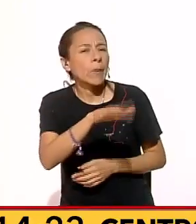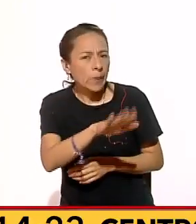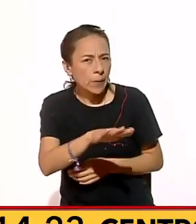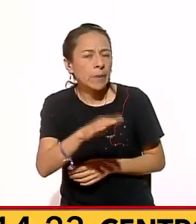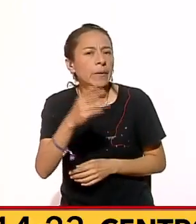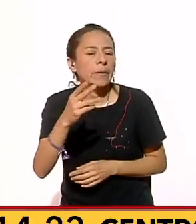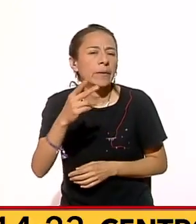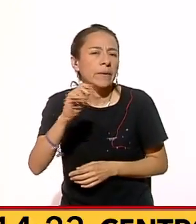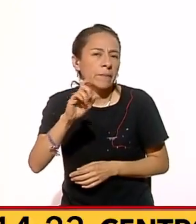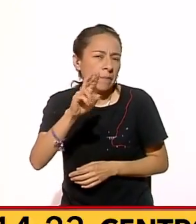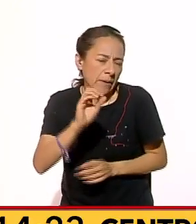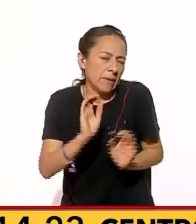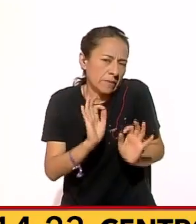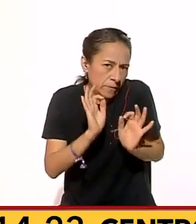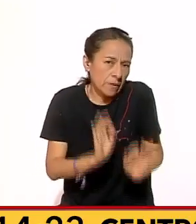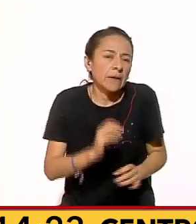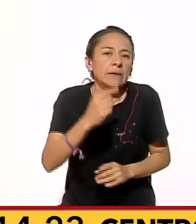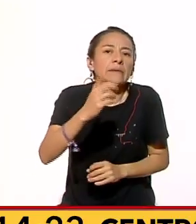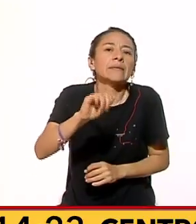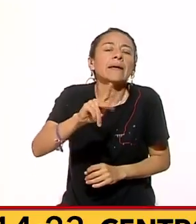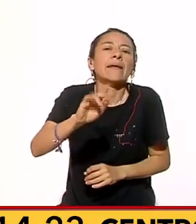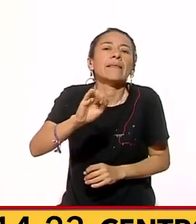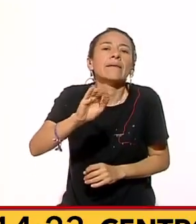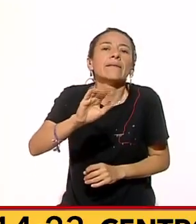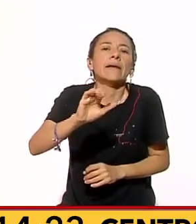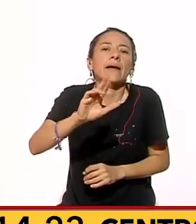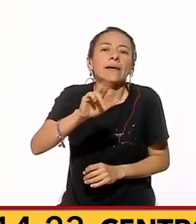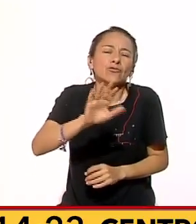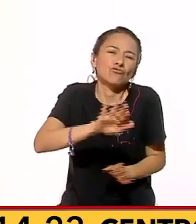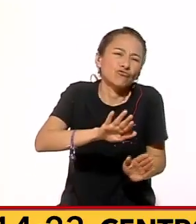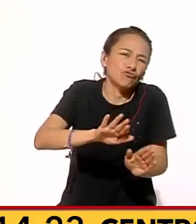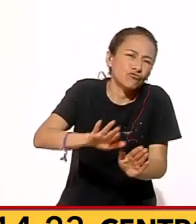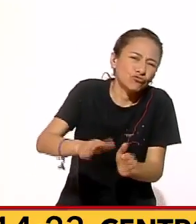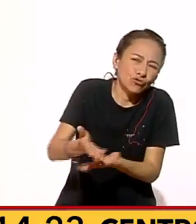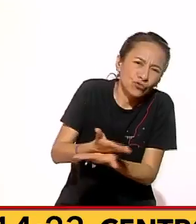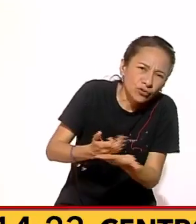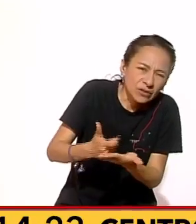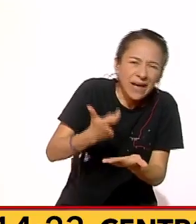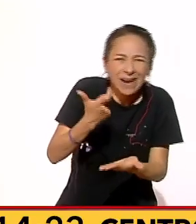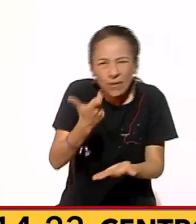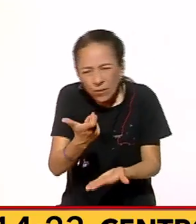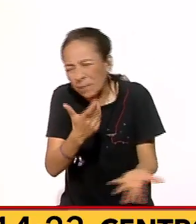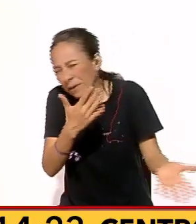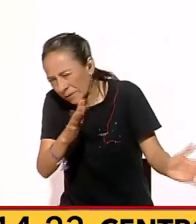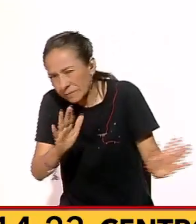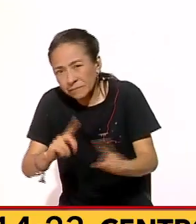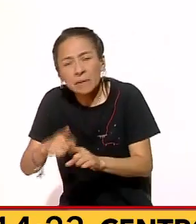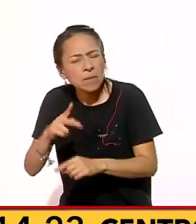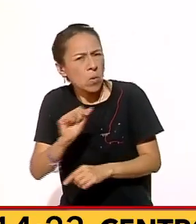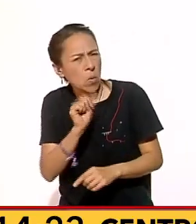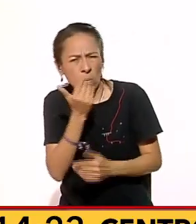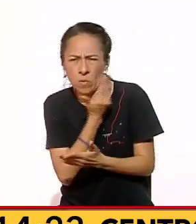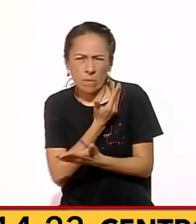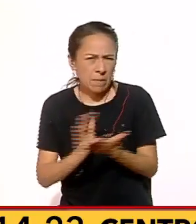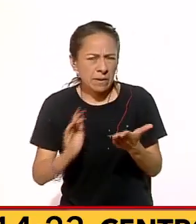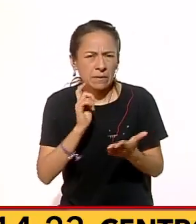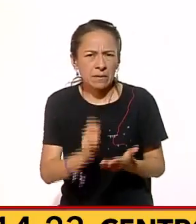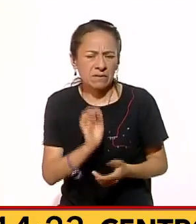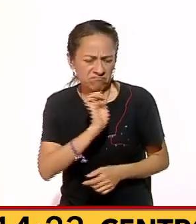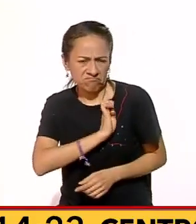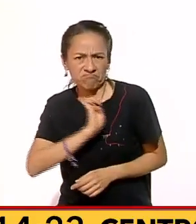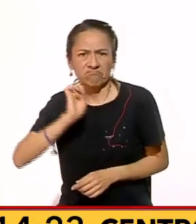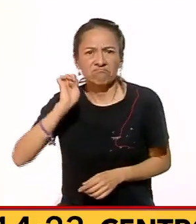una perspectiva de marginación social, socioeconómica, pero otra muy diferente es entrar en el terreno de la xenofobia, como lo dijo hoy